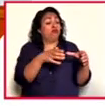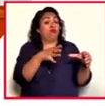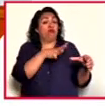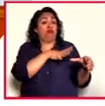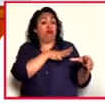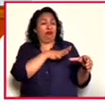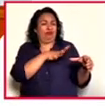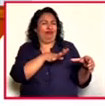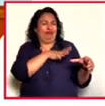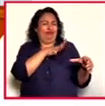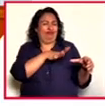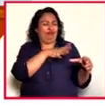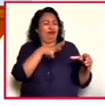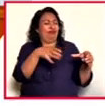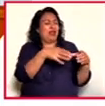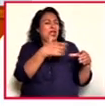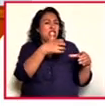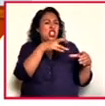élite criolla,